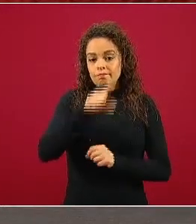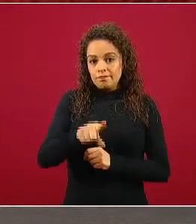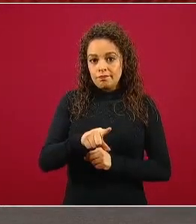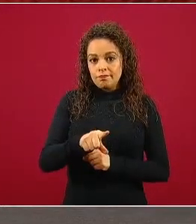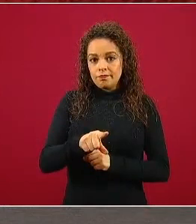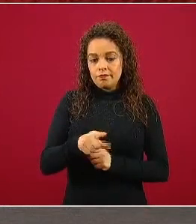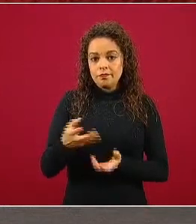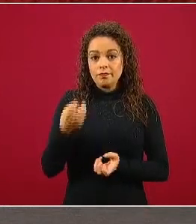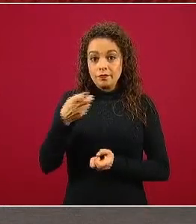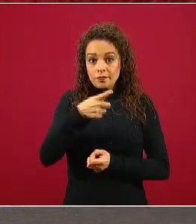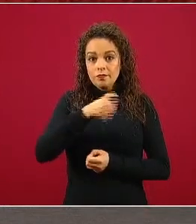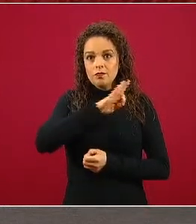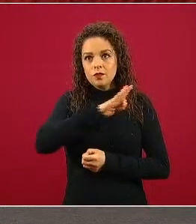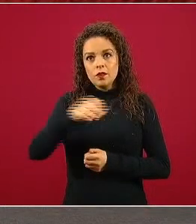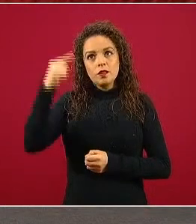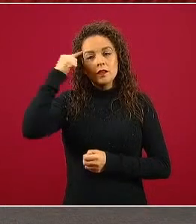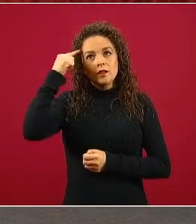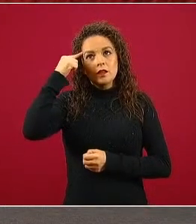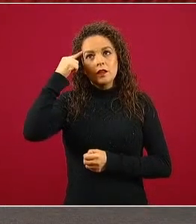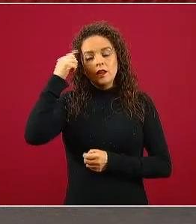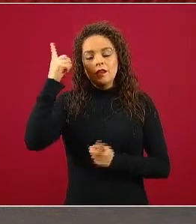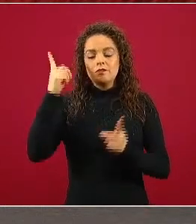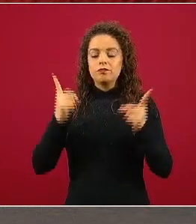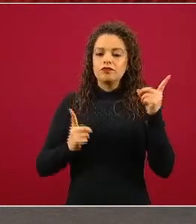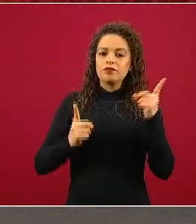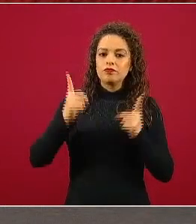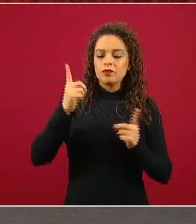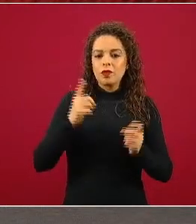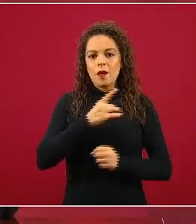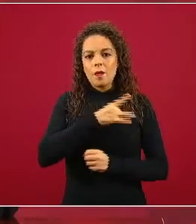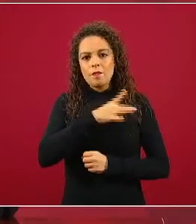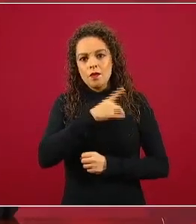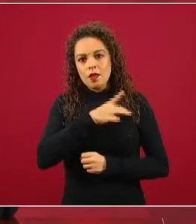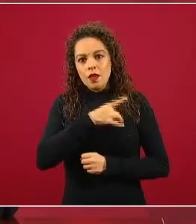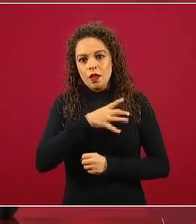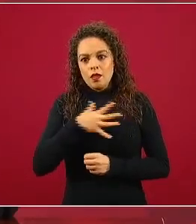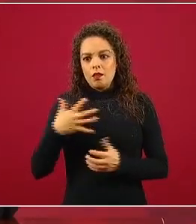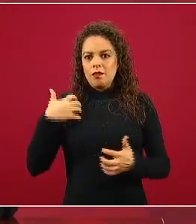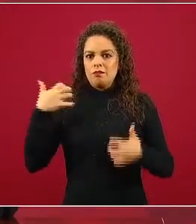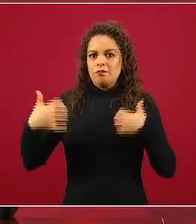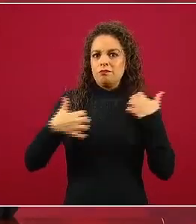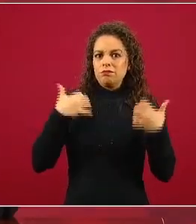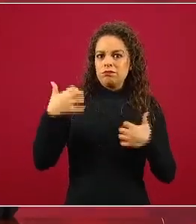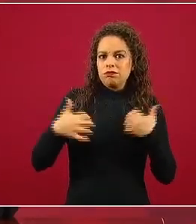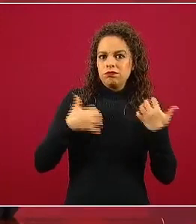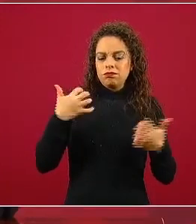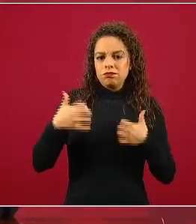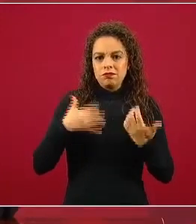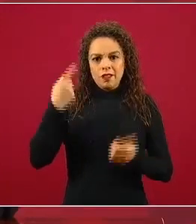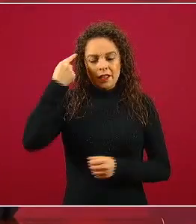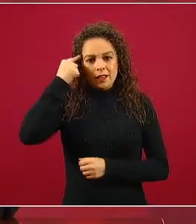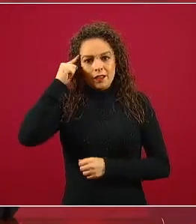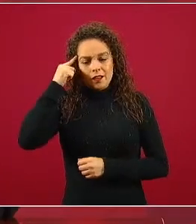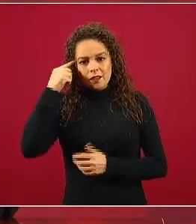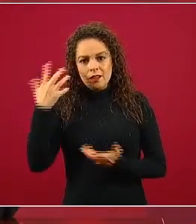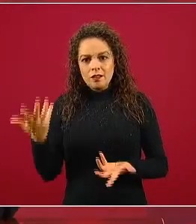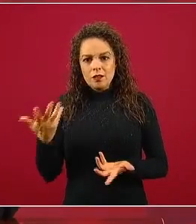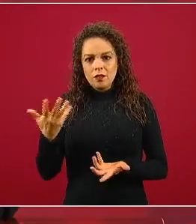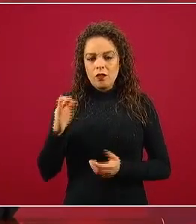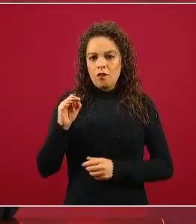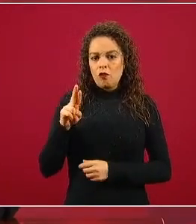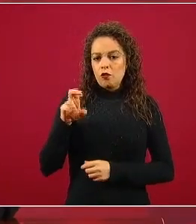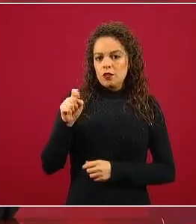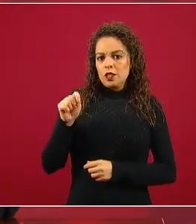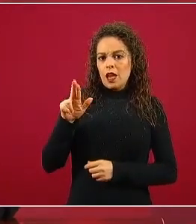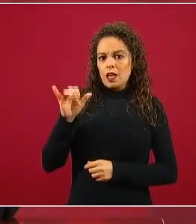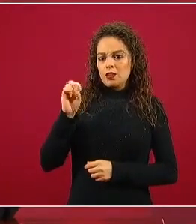provocarnos incertidumbre, miedo, ansiedad, tristeza, enojo, frustración y otras